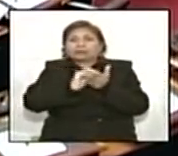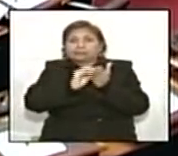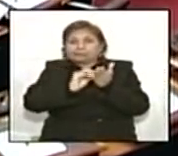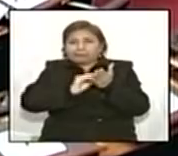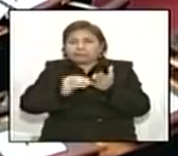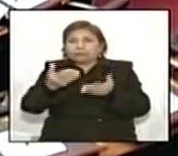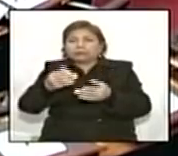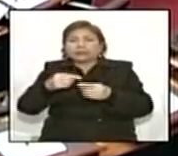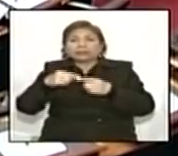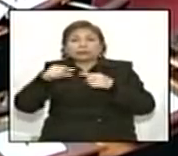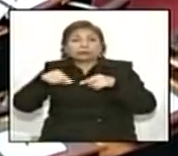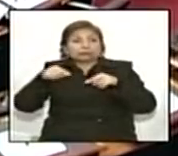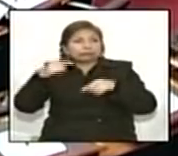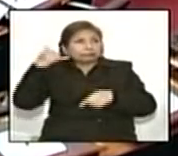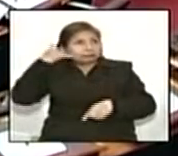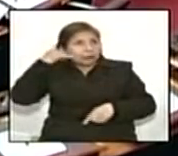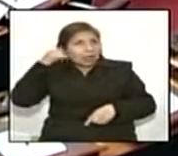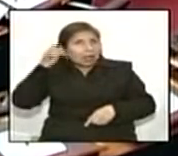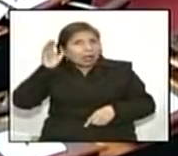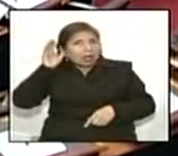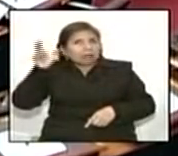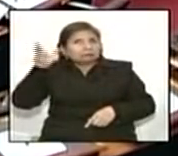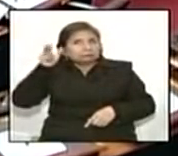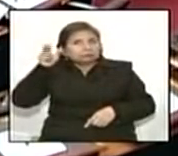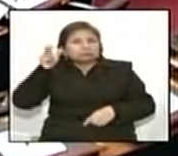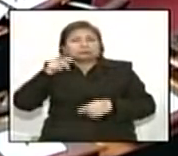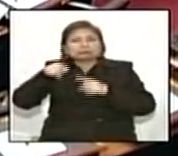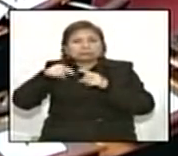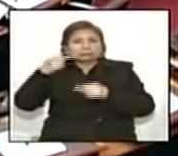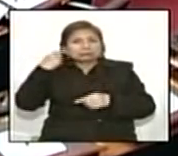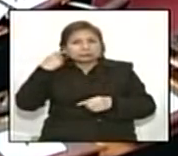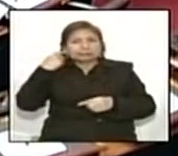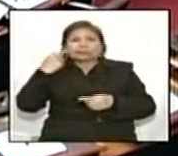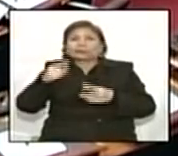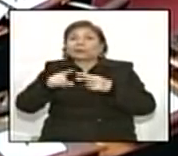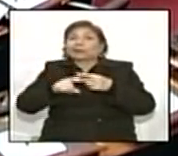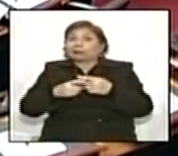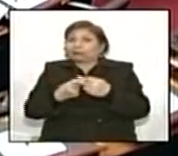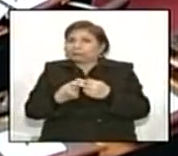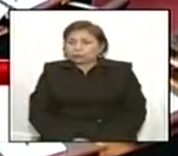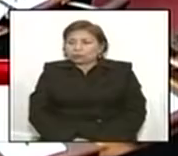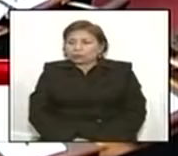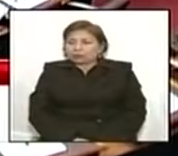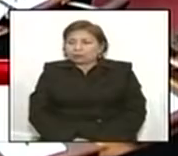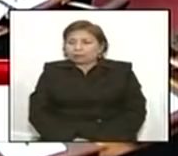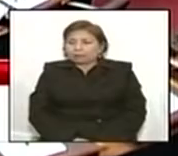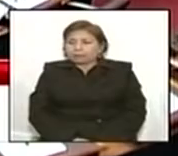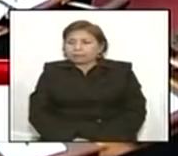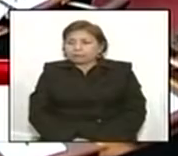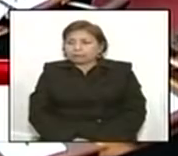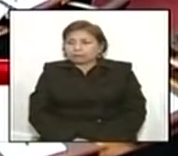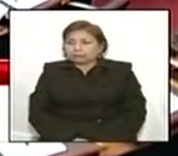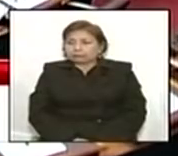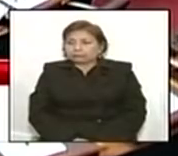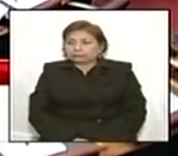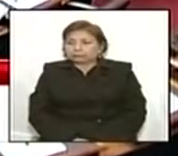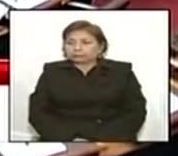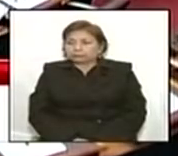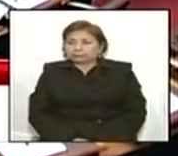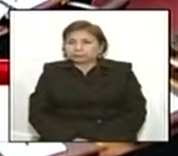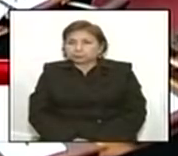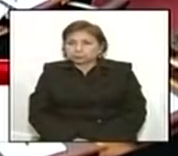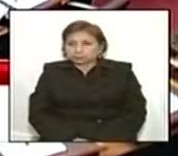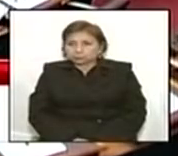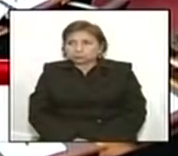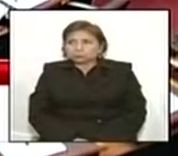importante notar que la debilidad se abre fuera del Congreso, porque no es un congresista el que está negociando algo, sino son un ministro